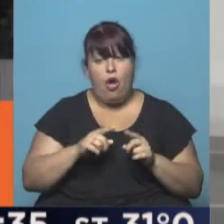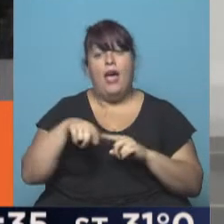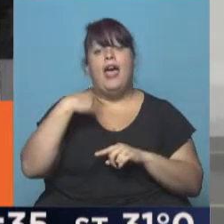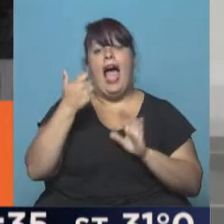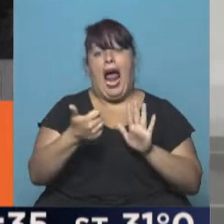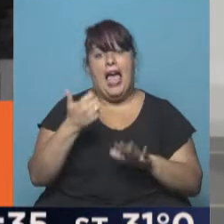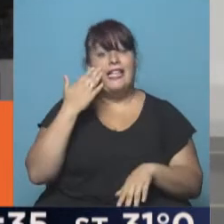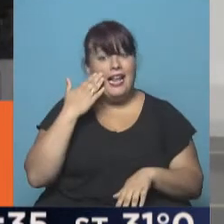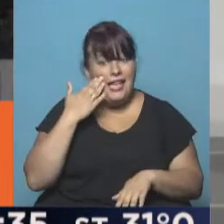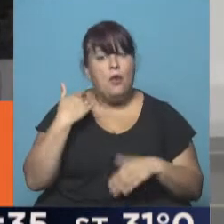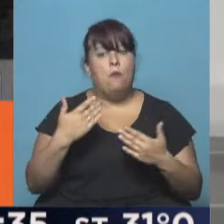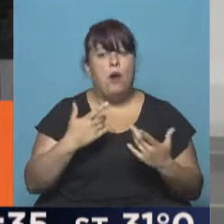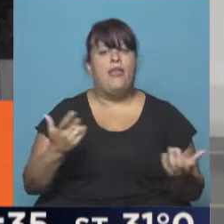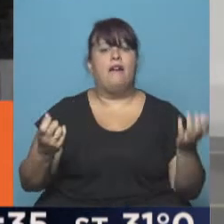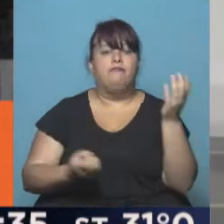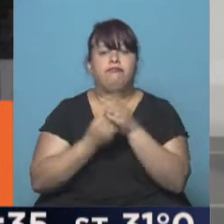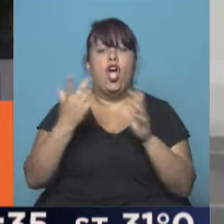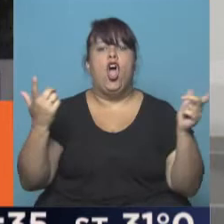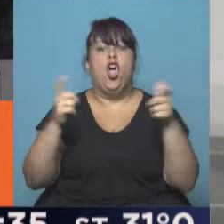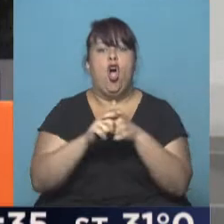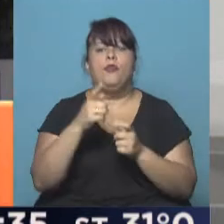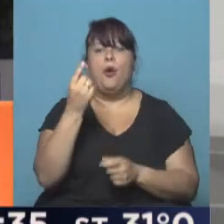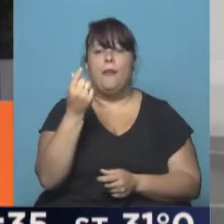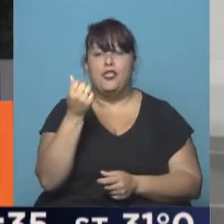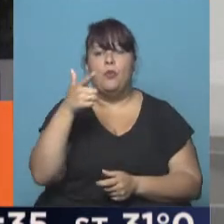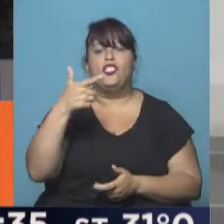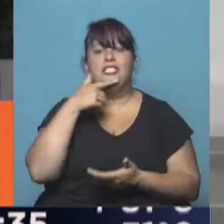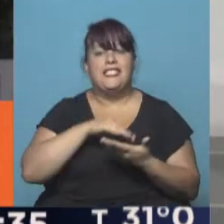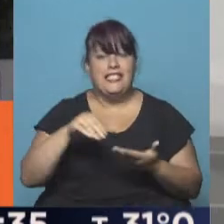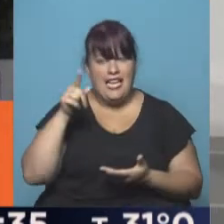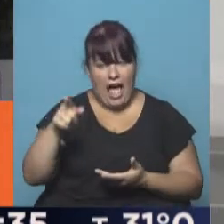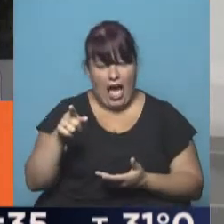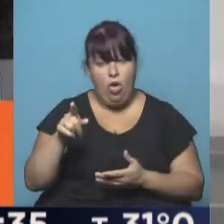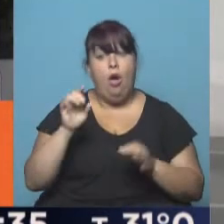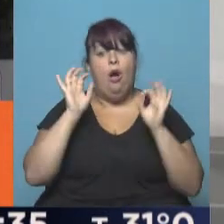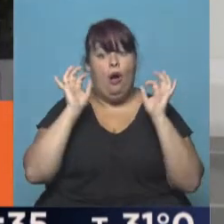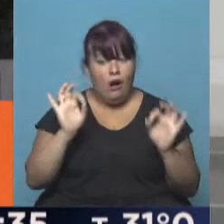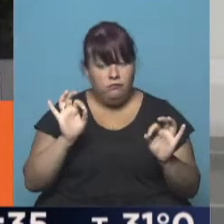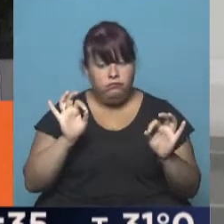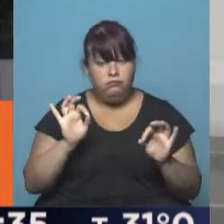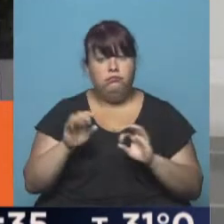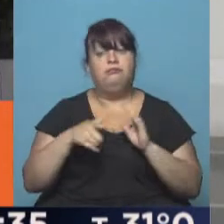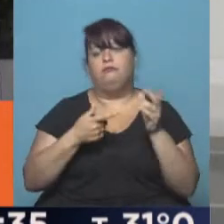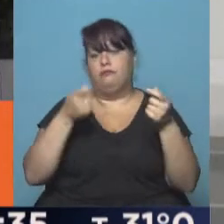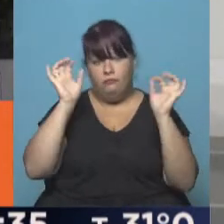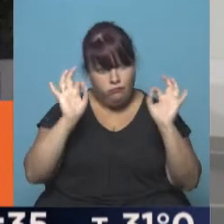después, a las 6 de la tarde, pueda conformarse la Comisión de Presupuesto del Senado y